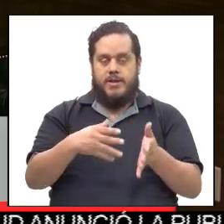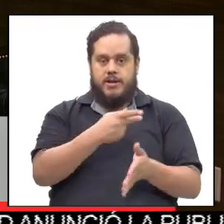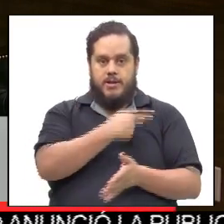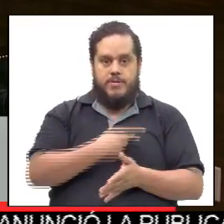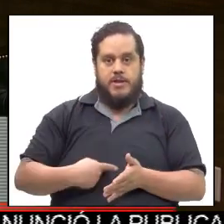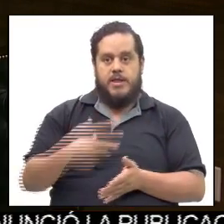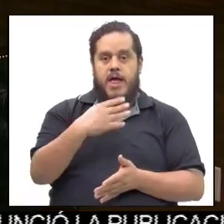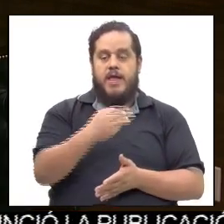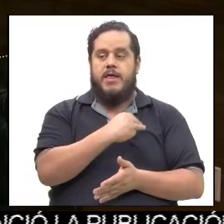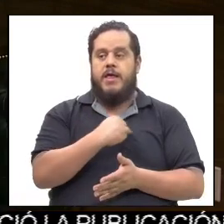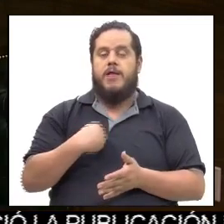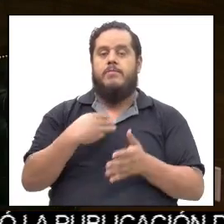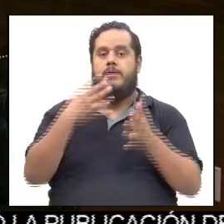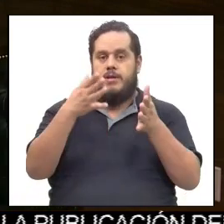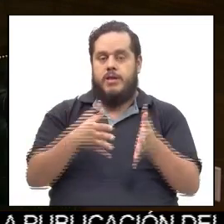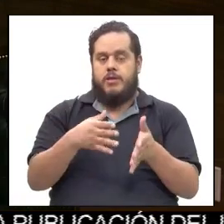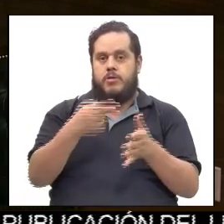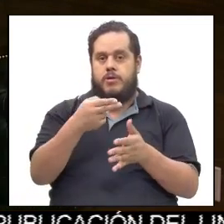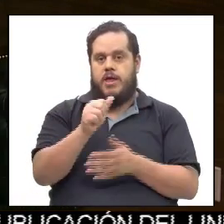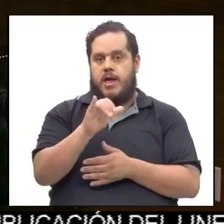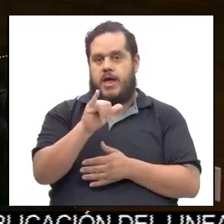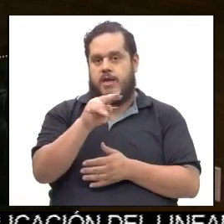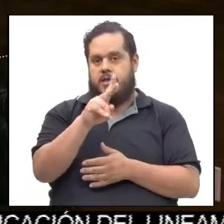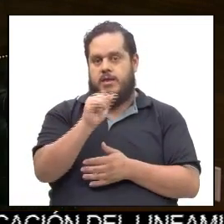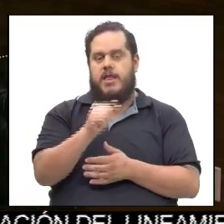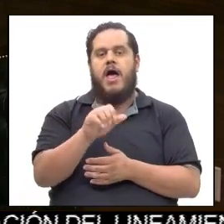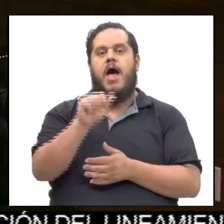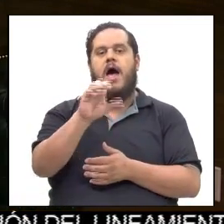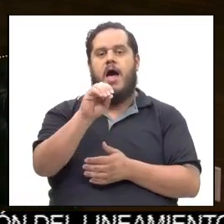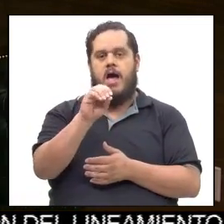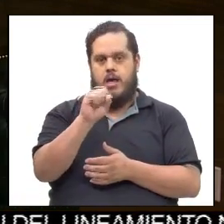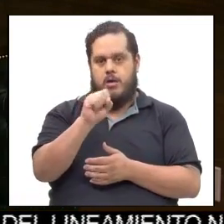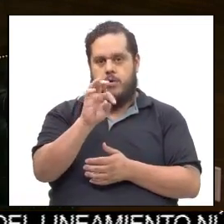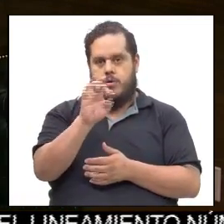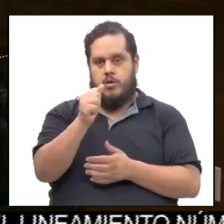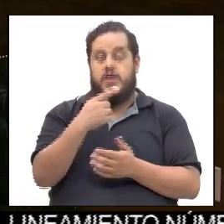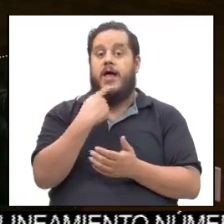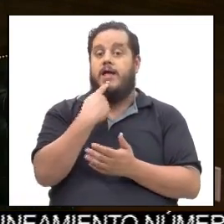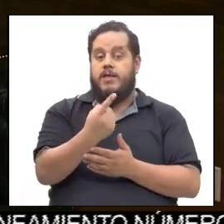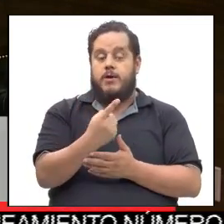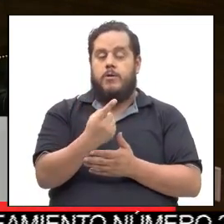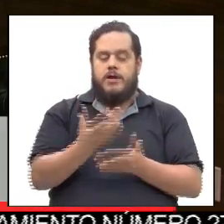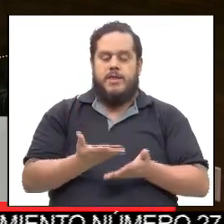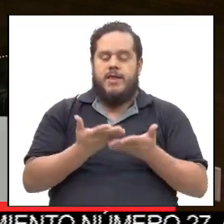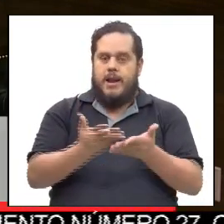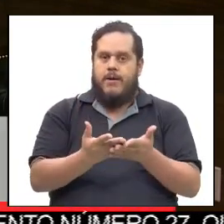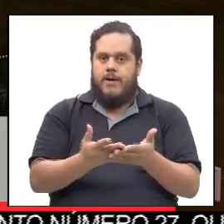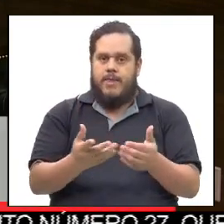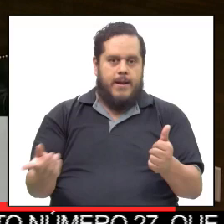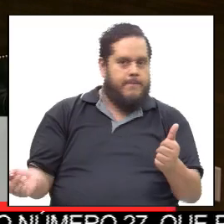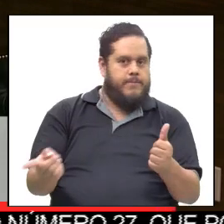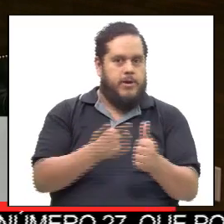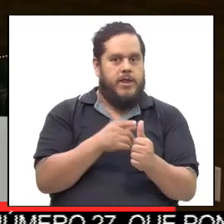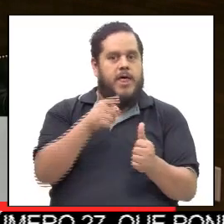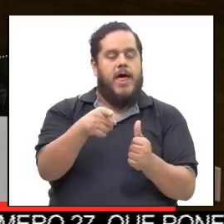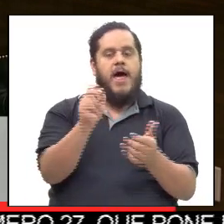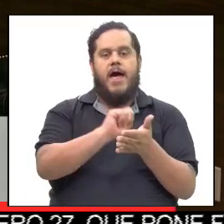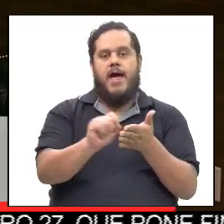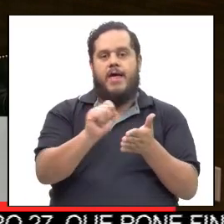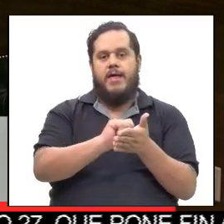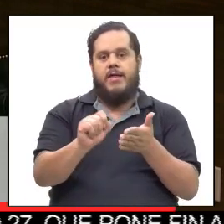y el ministro de Hacienda, Noguia Costa, quien precisamente indicó que se le dará prioridad a este texto que fue